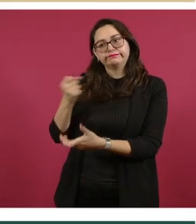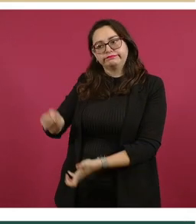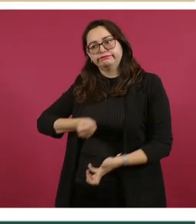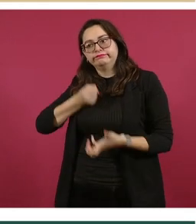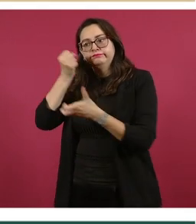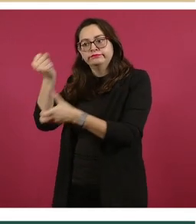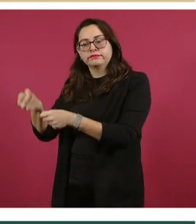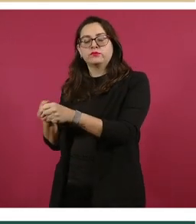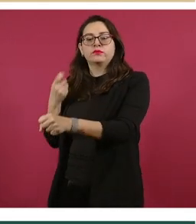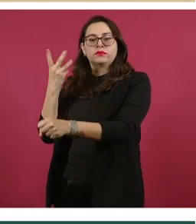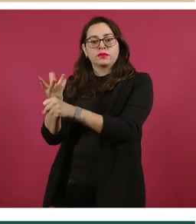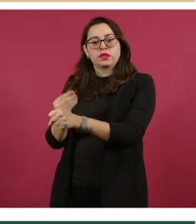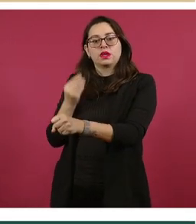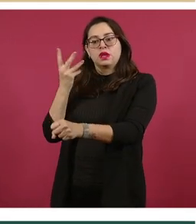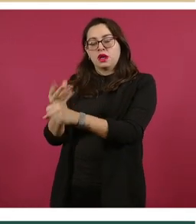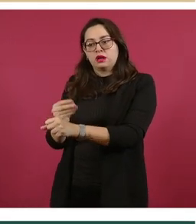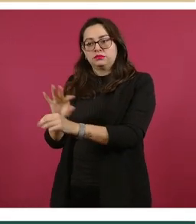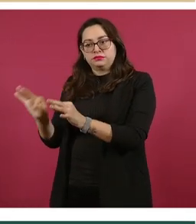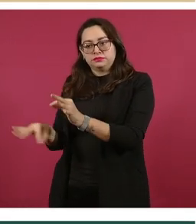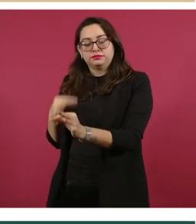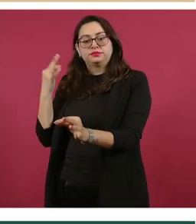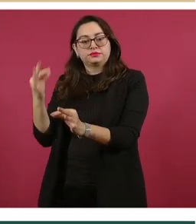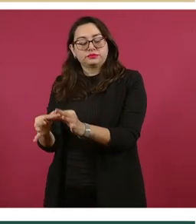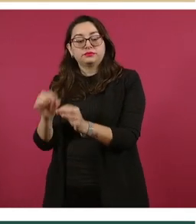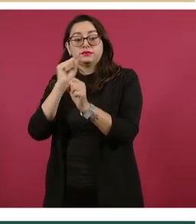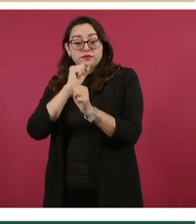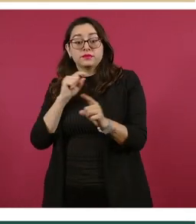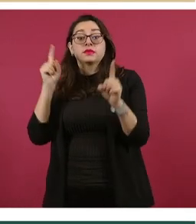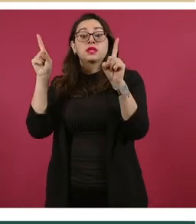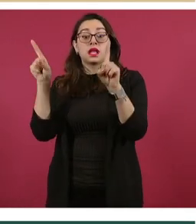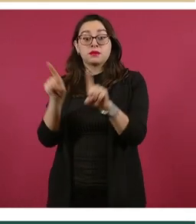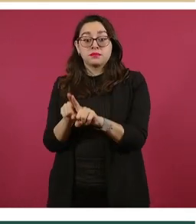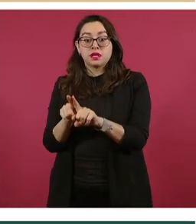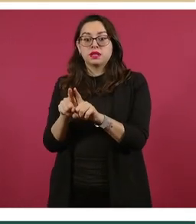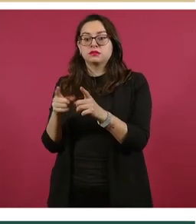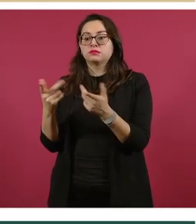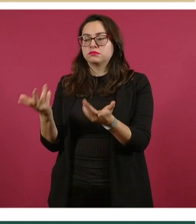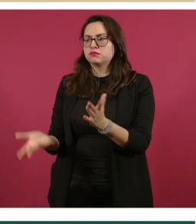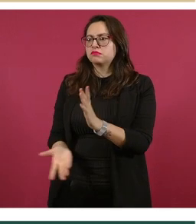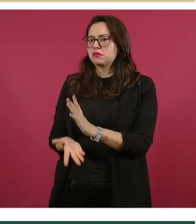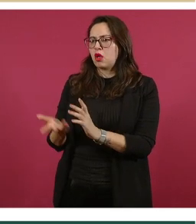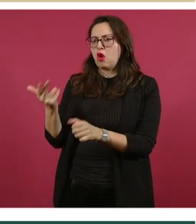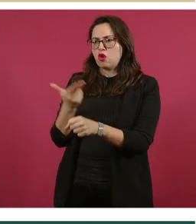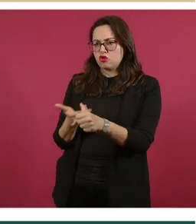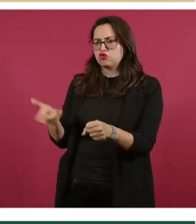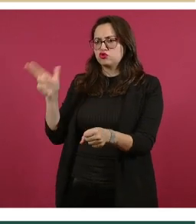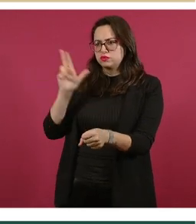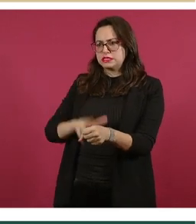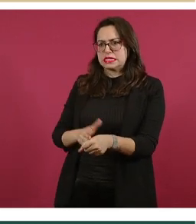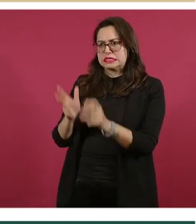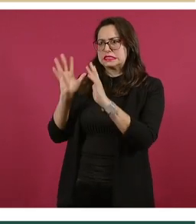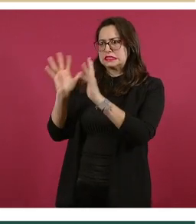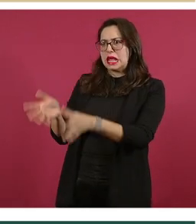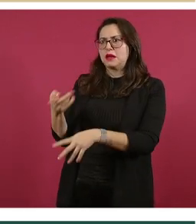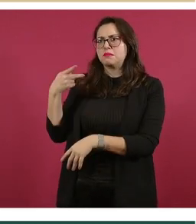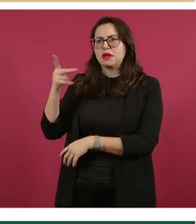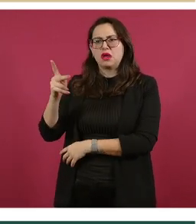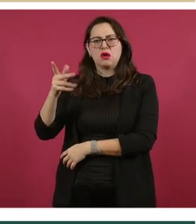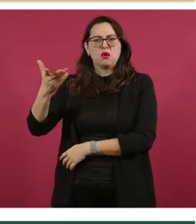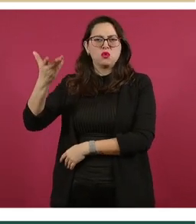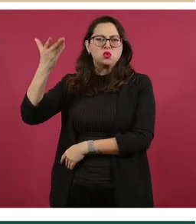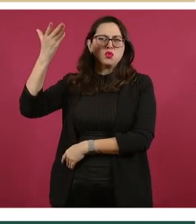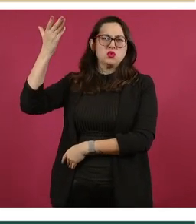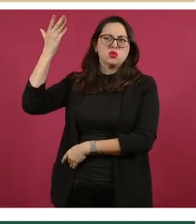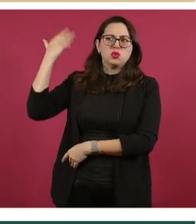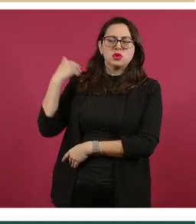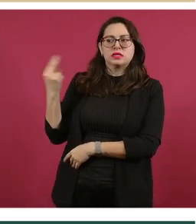para concluirlas y para poderlas equipar. Y también hay obras que ya existían, pero son hospitales o que se están ampliando o que se